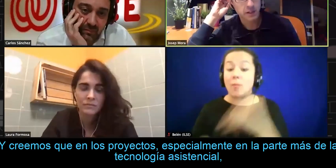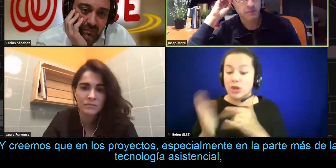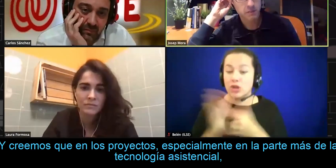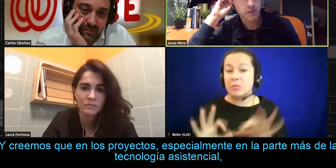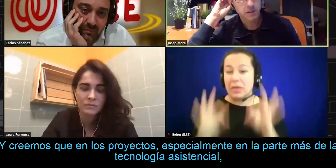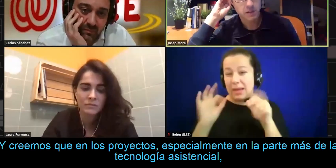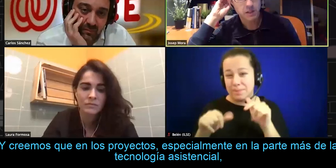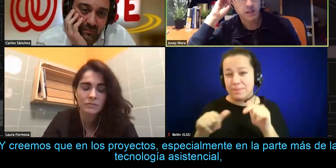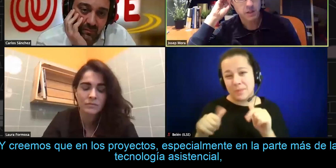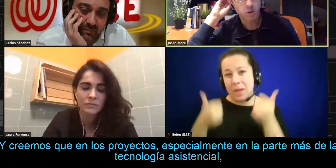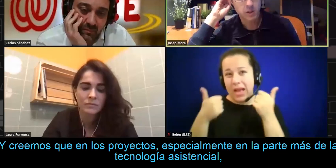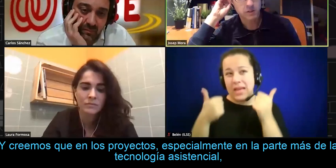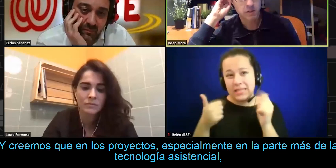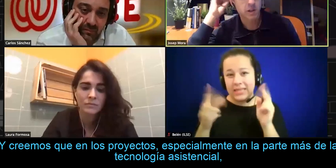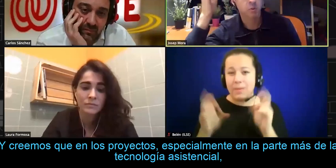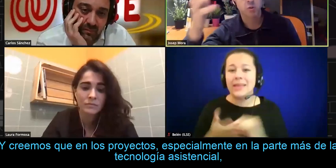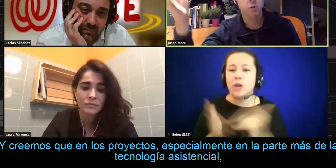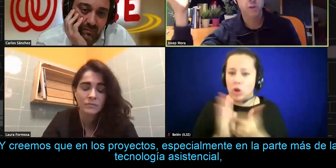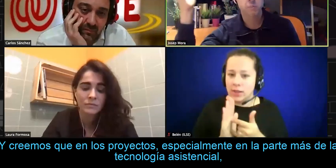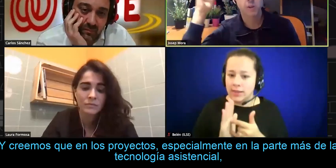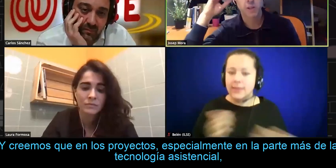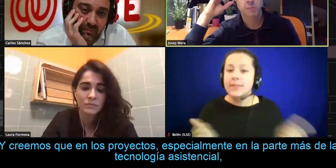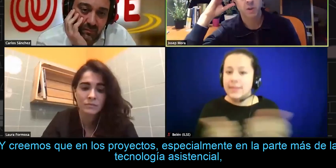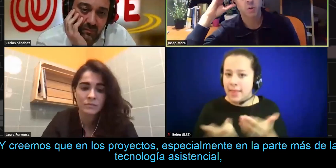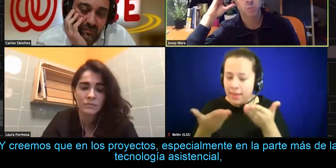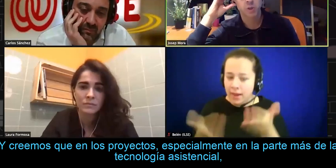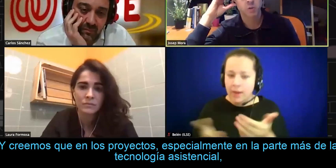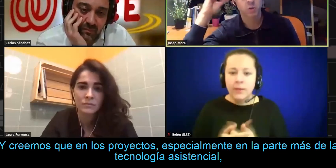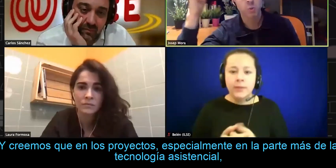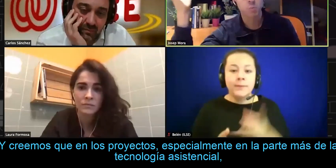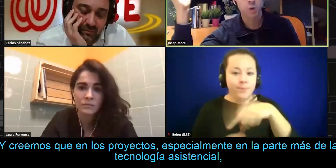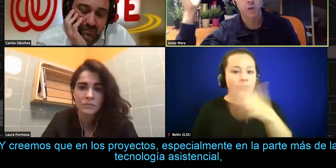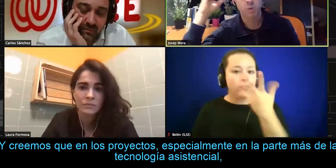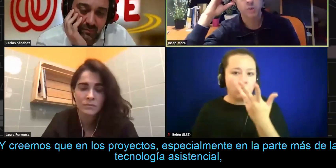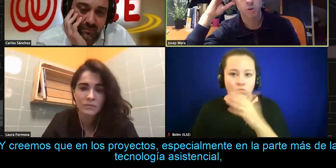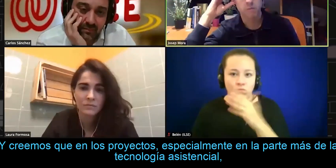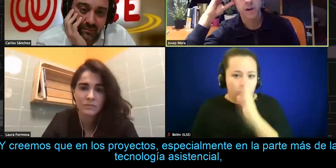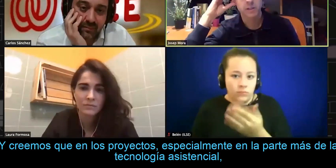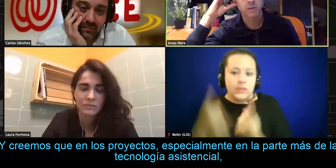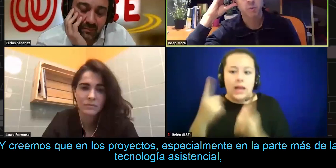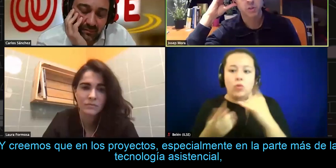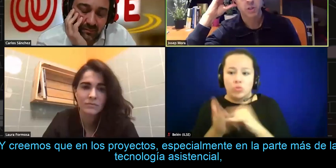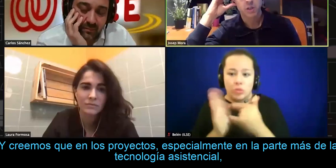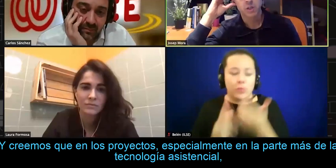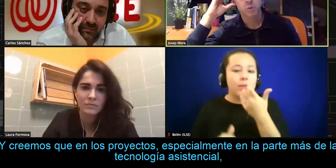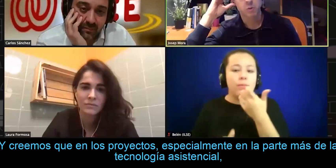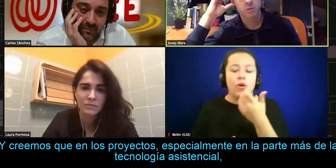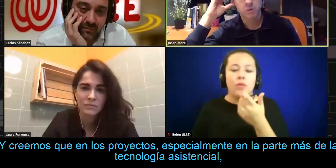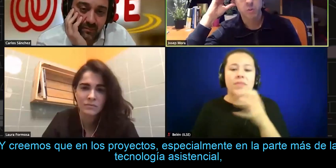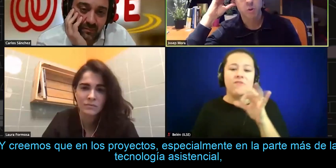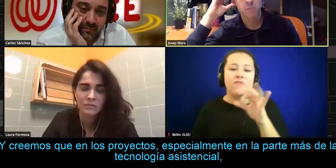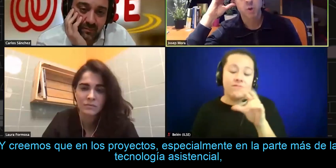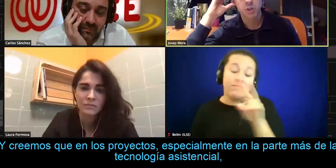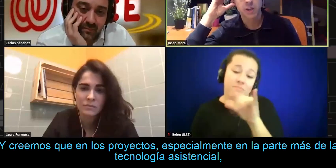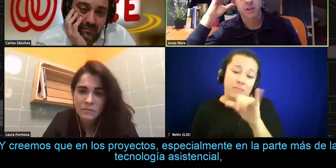de la tecnología asistencial, y vosotros conocéis muy directamente algunos proyectos, ¿no? Como por ejemplo Visualfy, tenemos otros